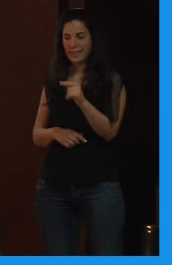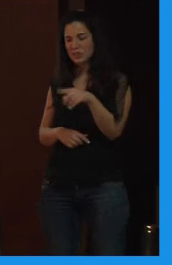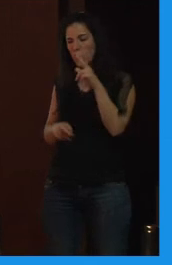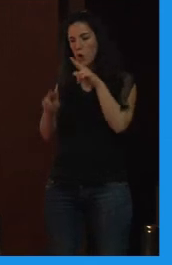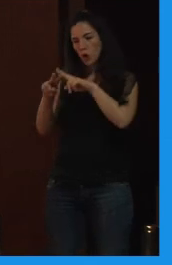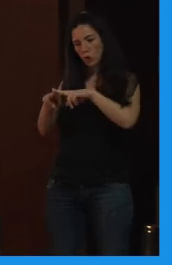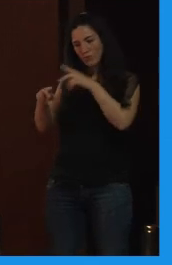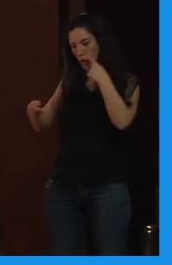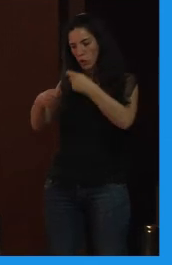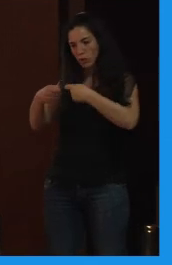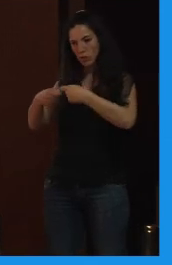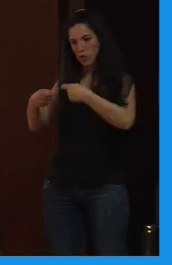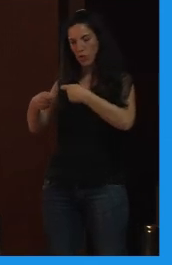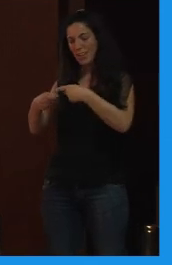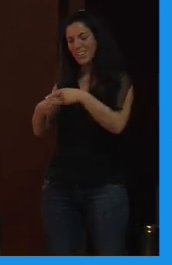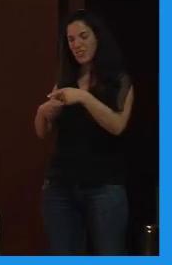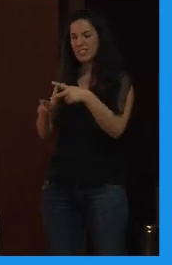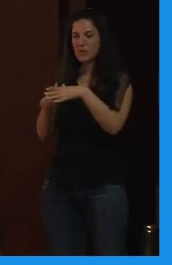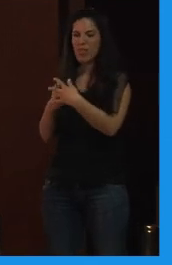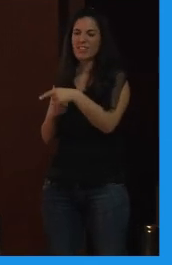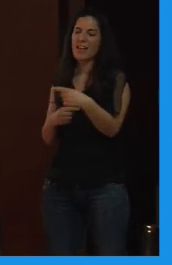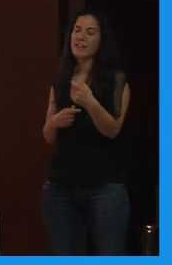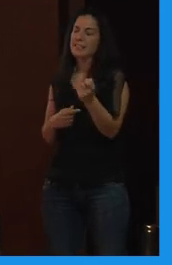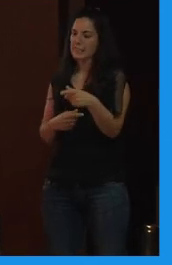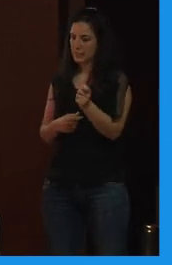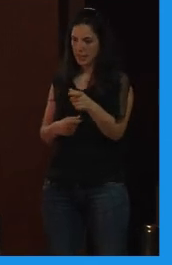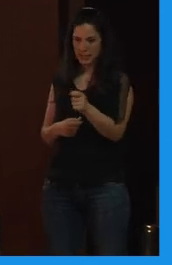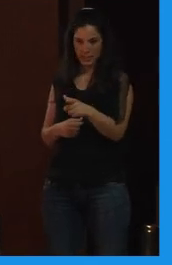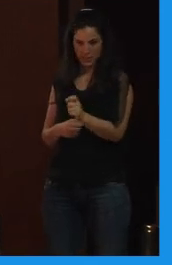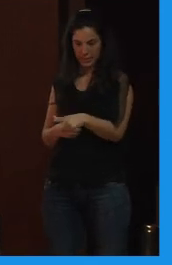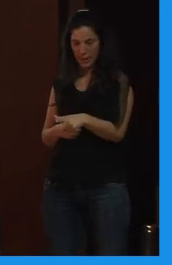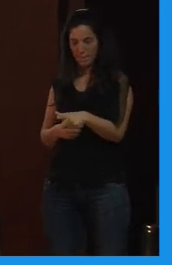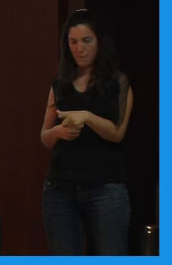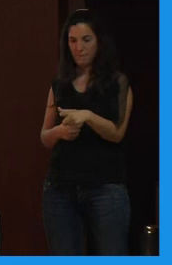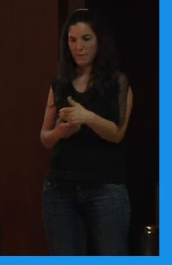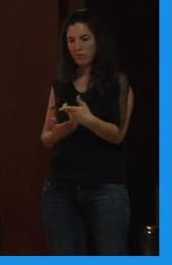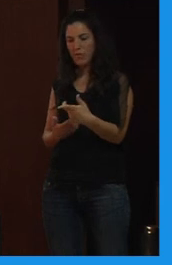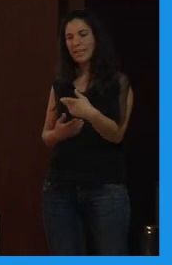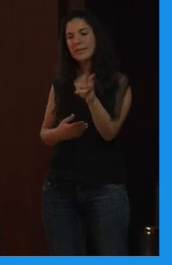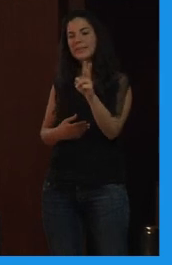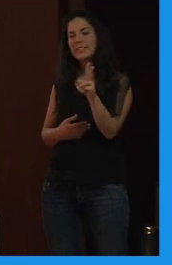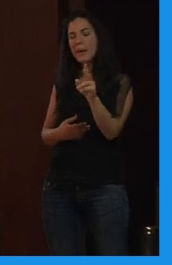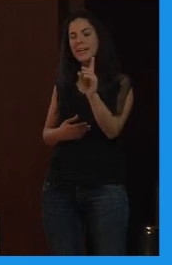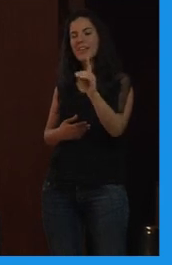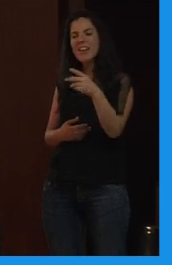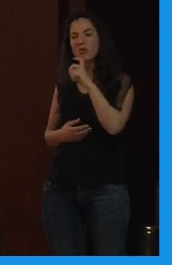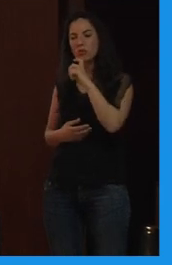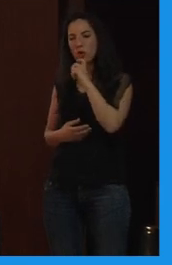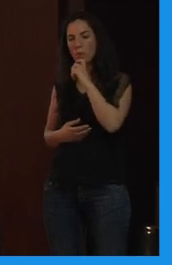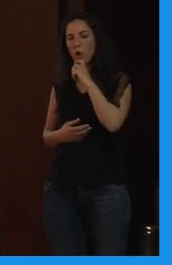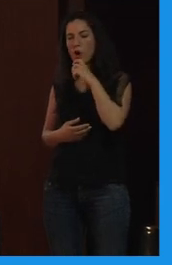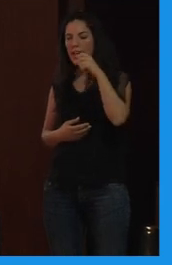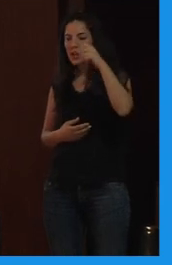frecuente, mucho más que el anterior. ¿Y cómo lo suplemento la vitamina D? Fácilmente con gotas, se